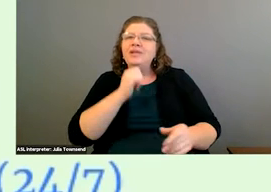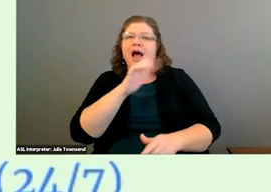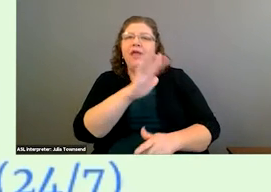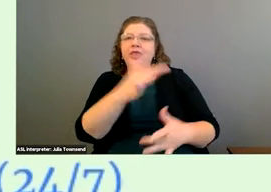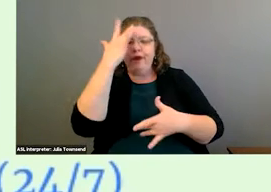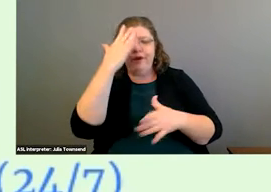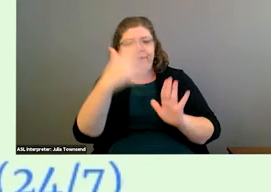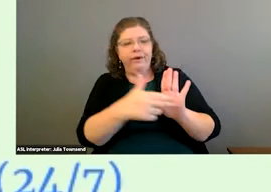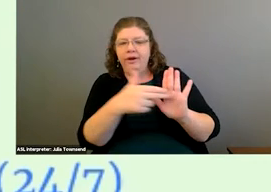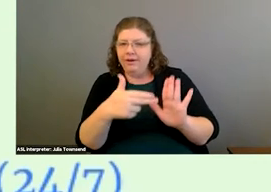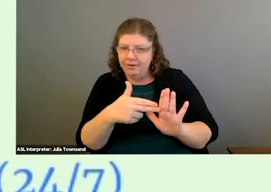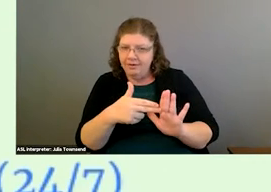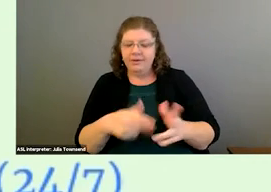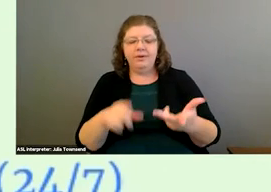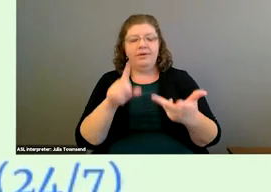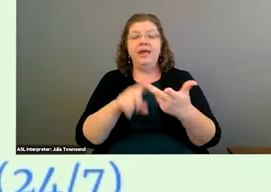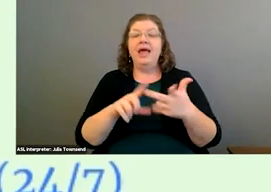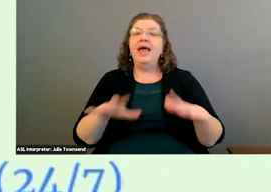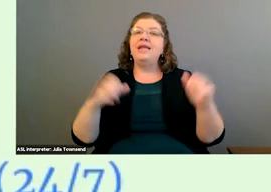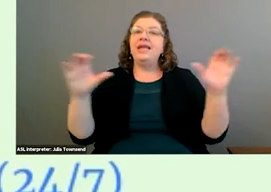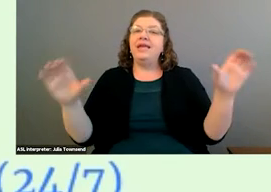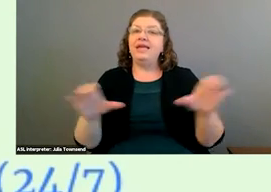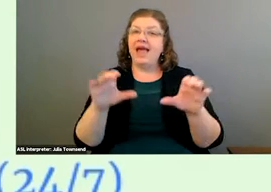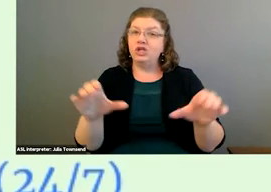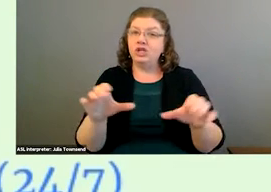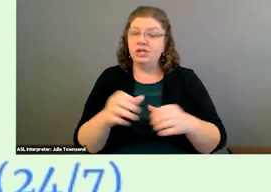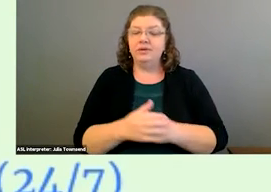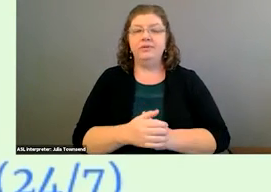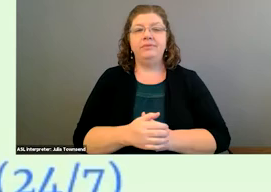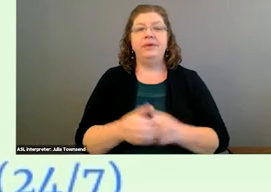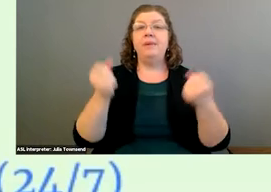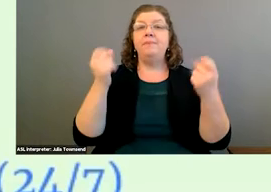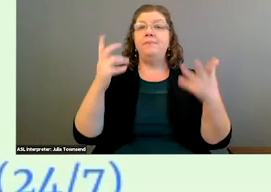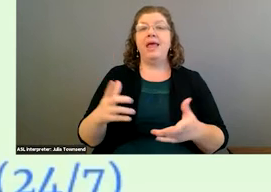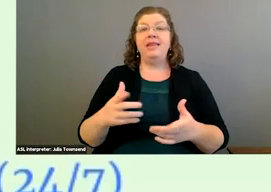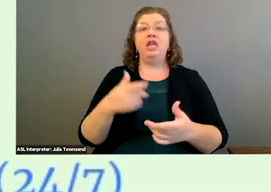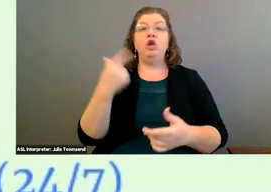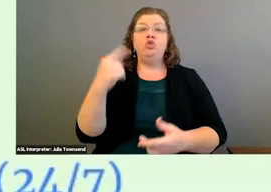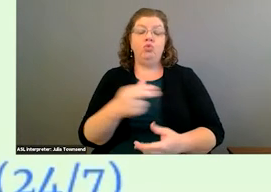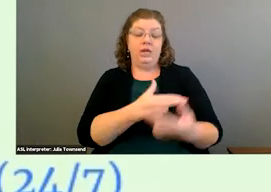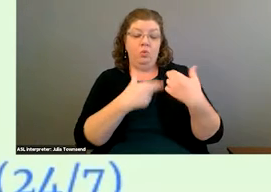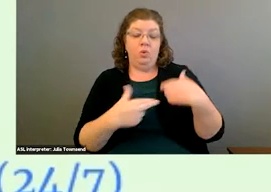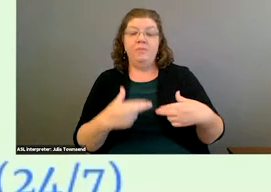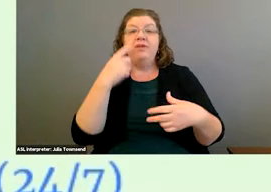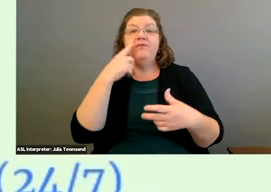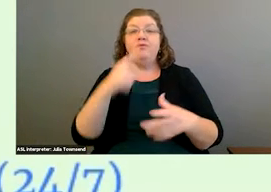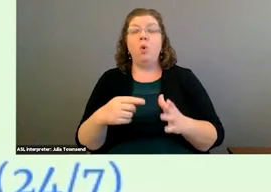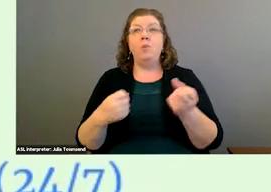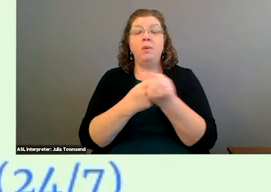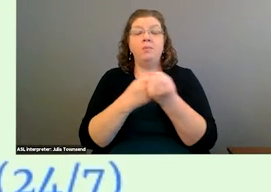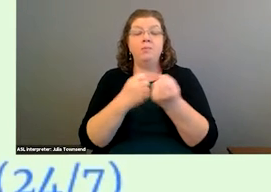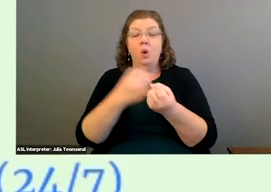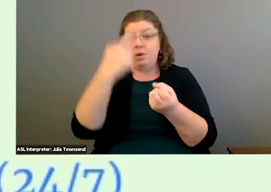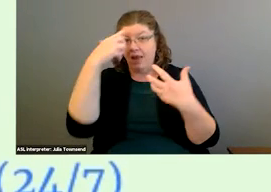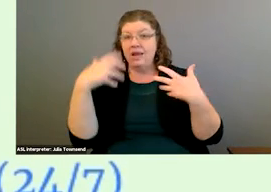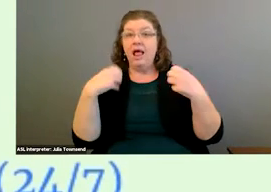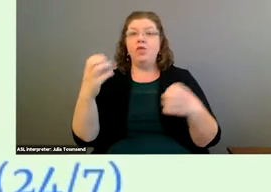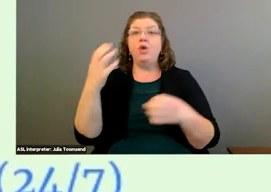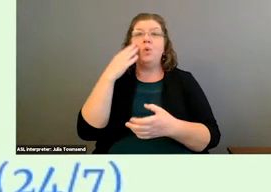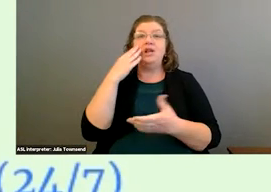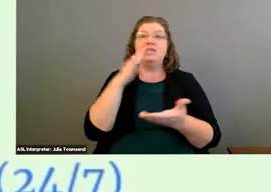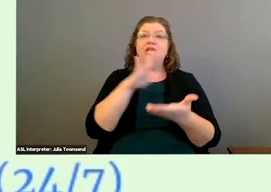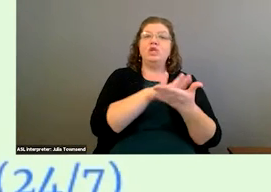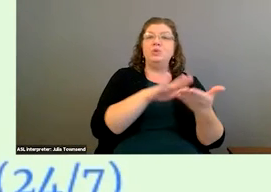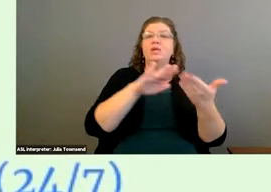no únicamente como su padecimiento y tomar acción. Muchas personas están usando sus listones verdes para promover la concientización en